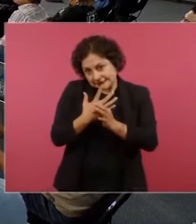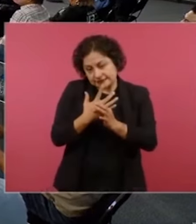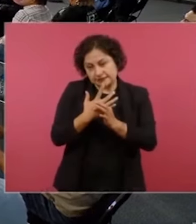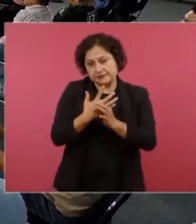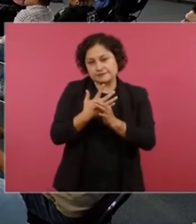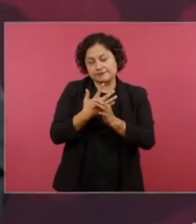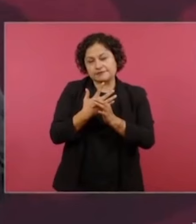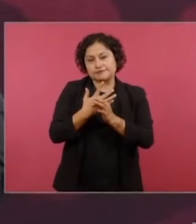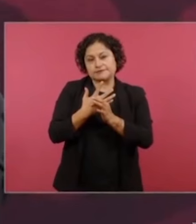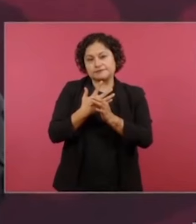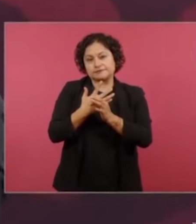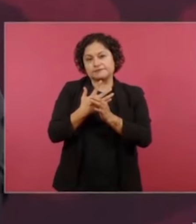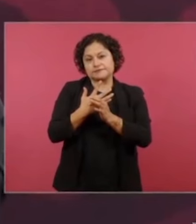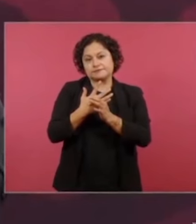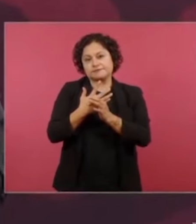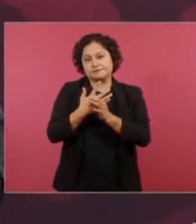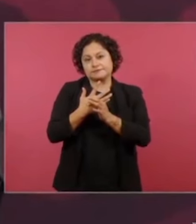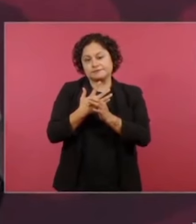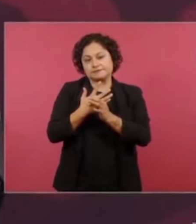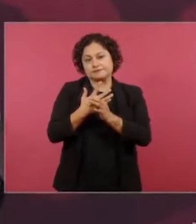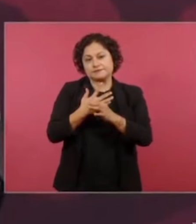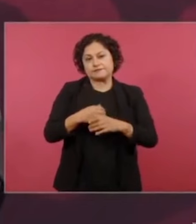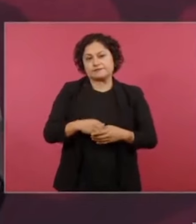penoso que él no